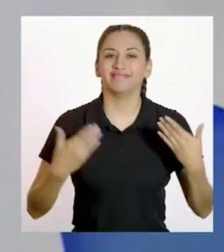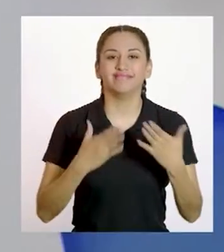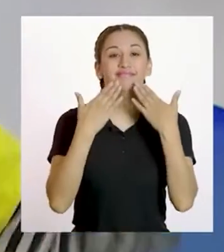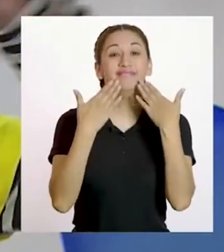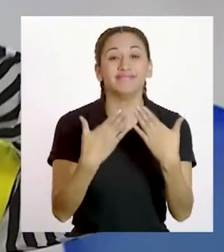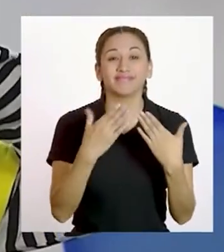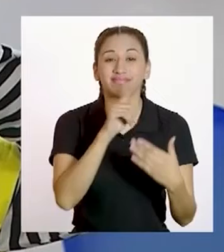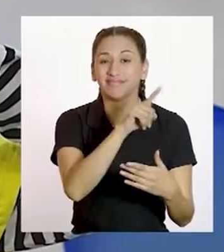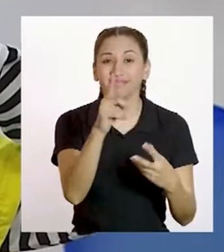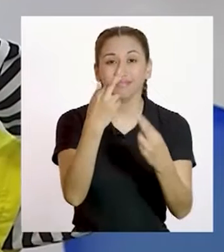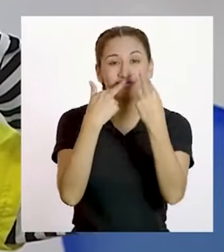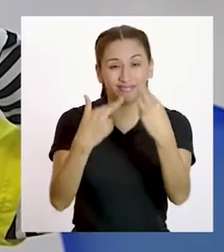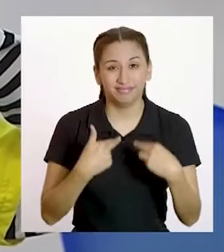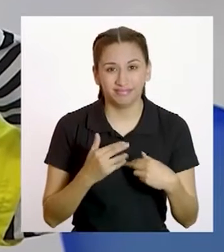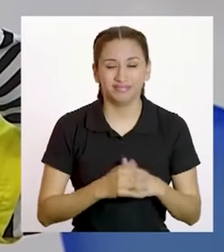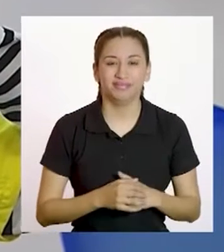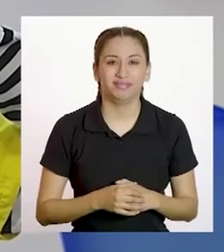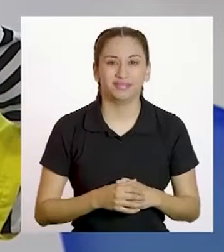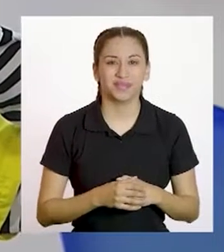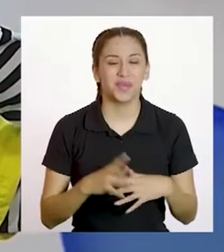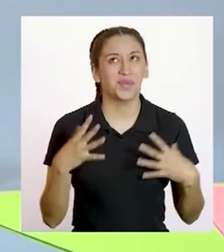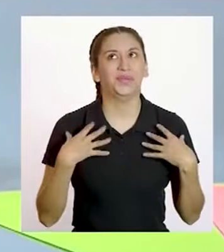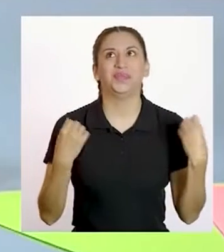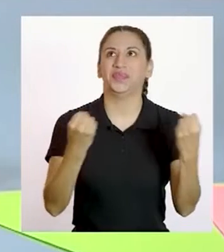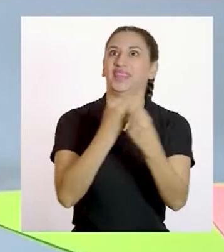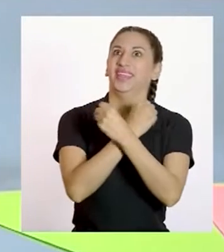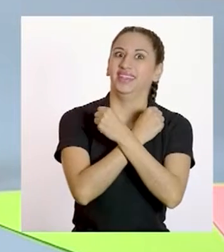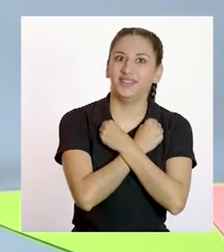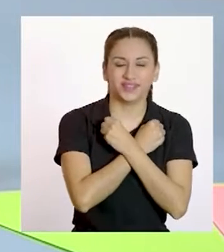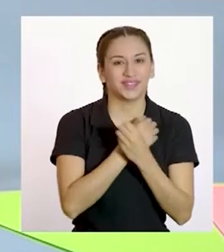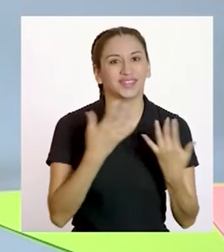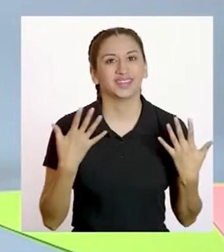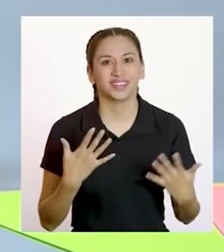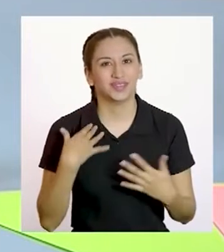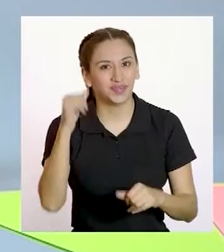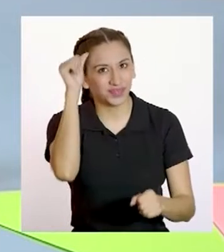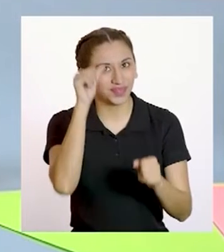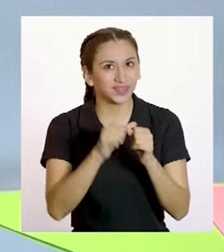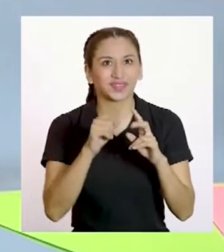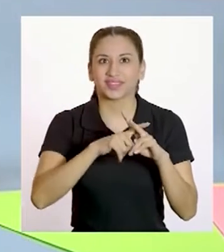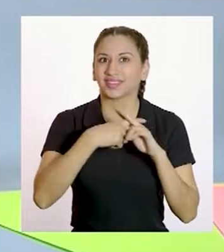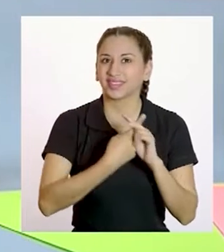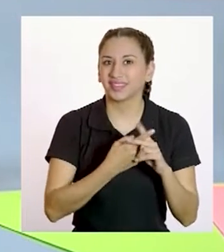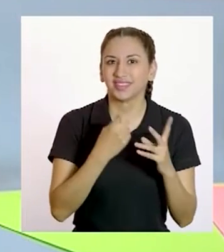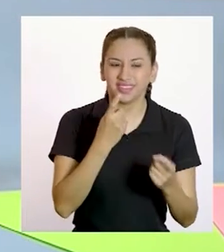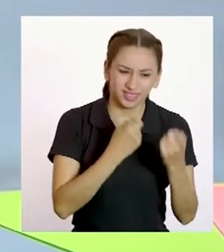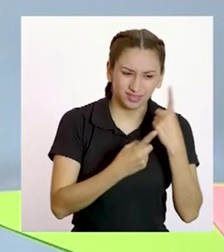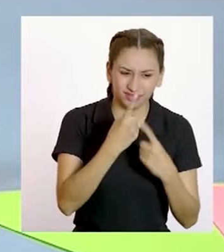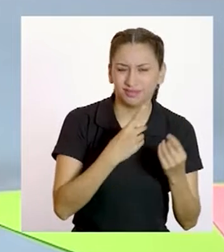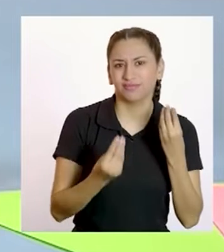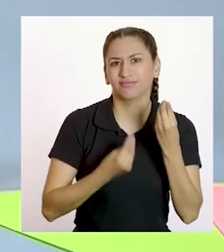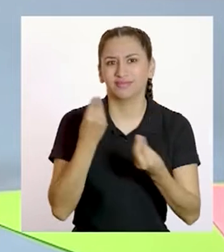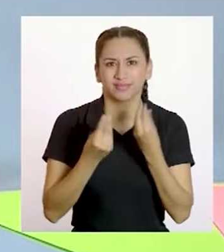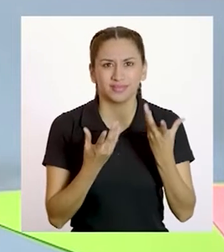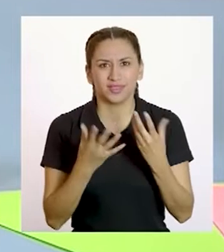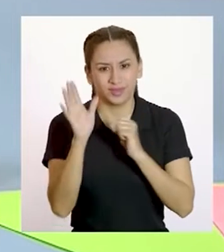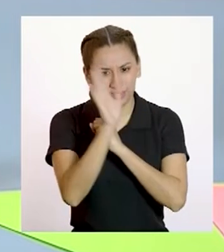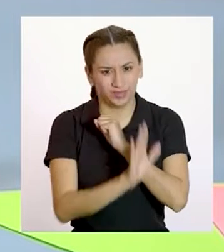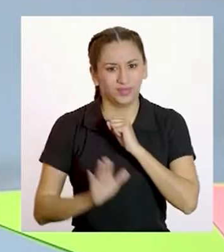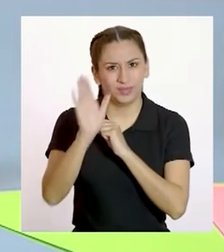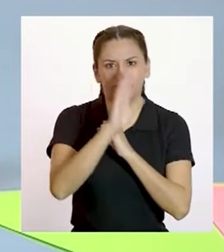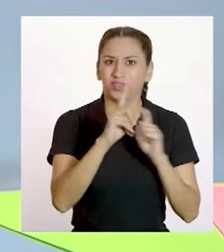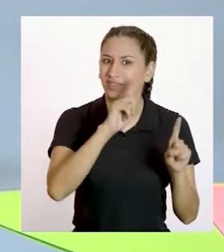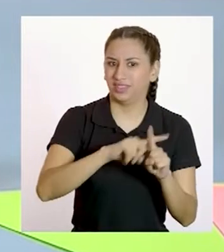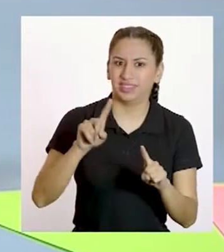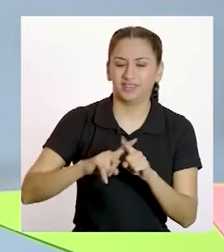felices. Gracias por sus respuestas. ¡Me encantaron! Recuerdo que iniciamos preguntándonos cómo